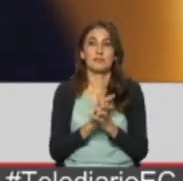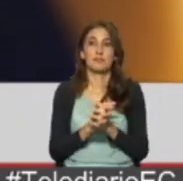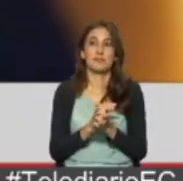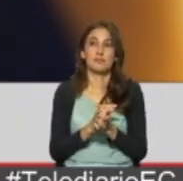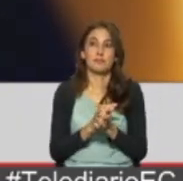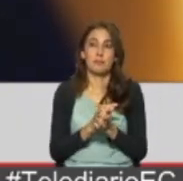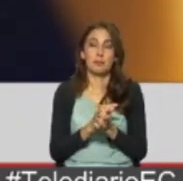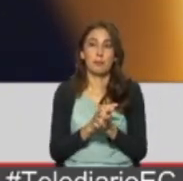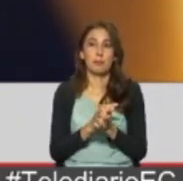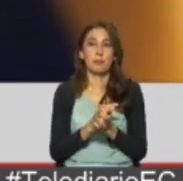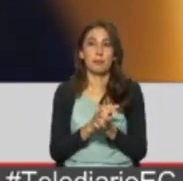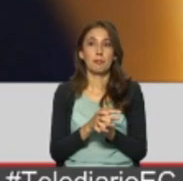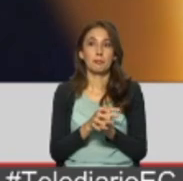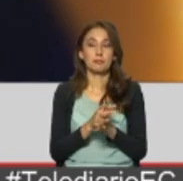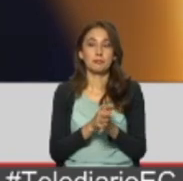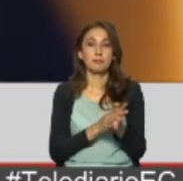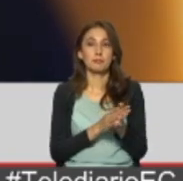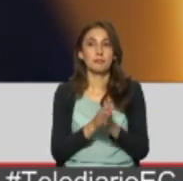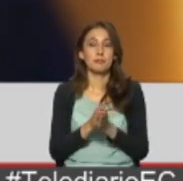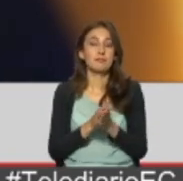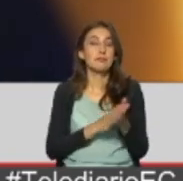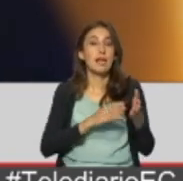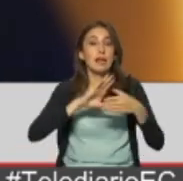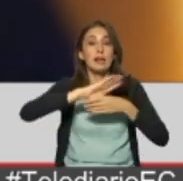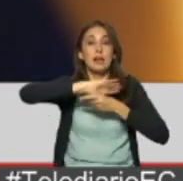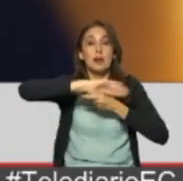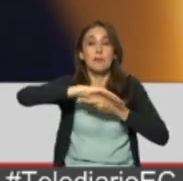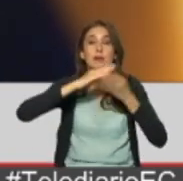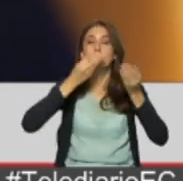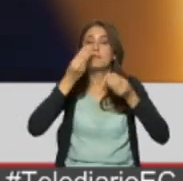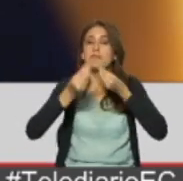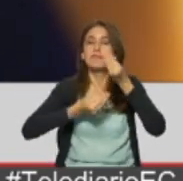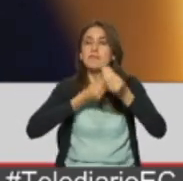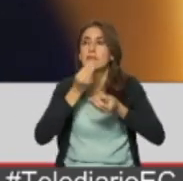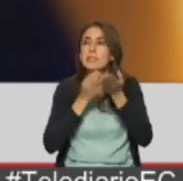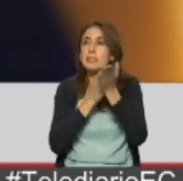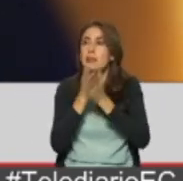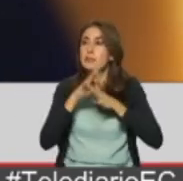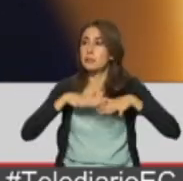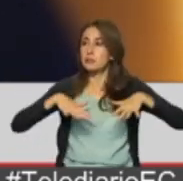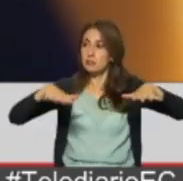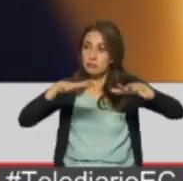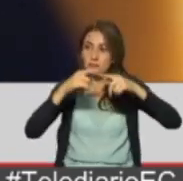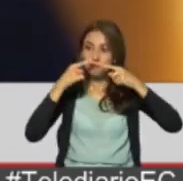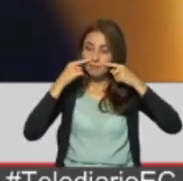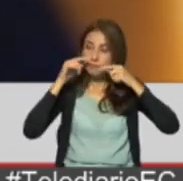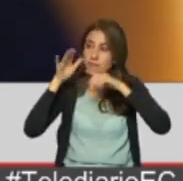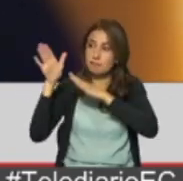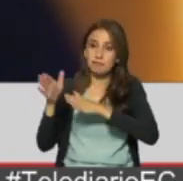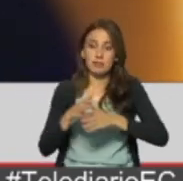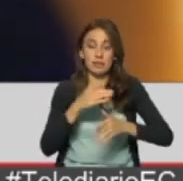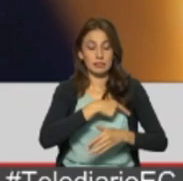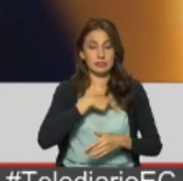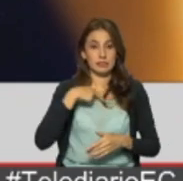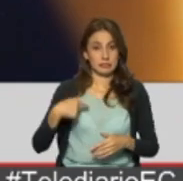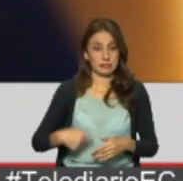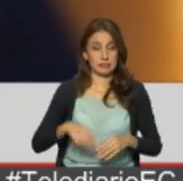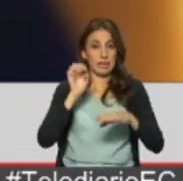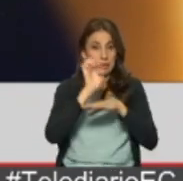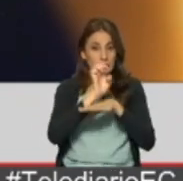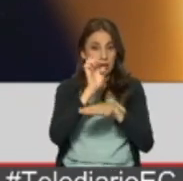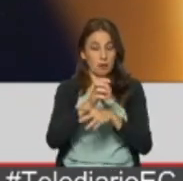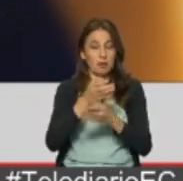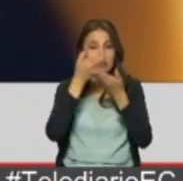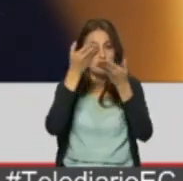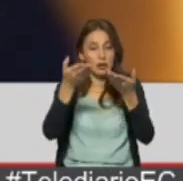¿qué servicios se han ofrecido desde la Embajada de Ecuador en China, específicamente en la ciudad